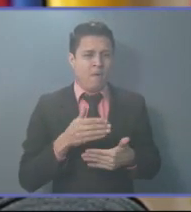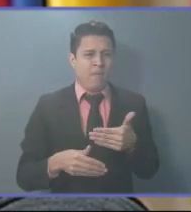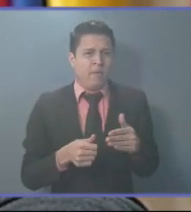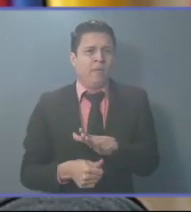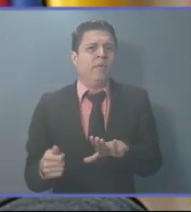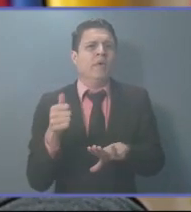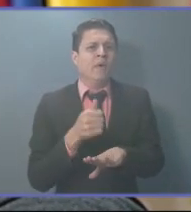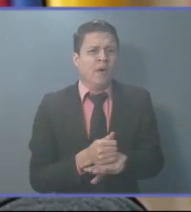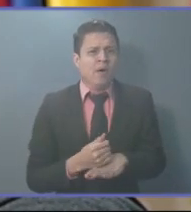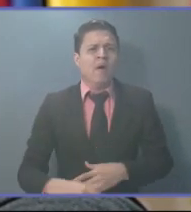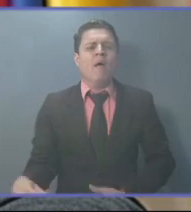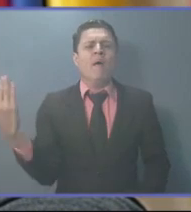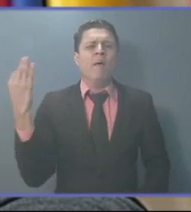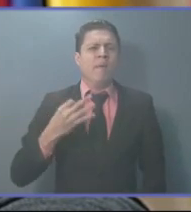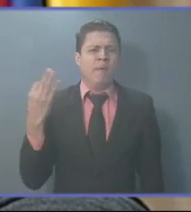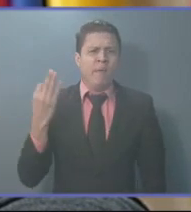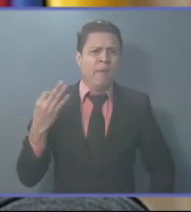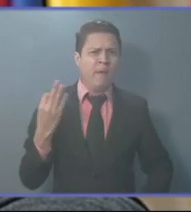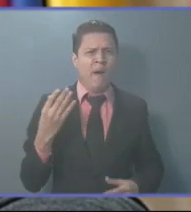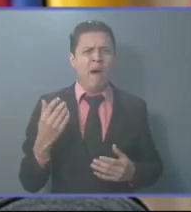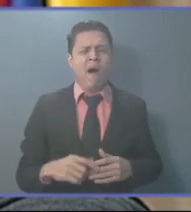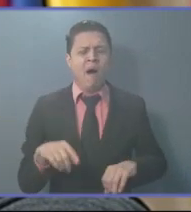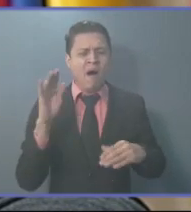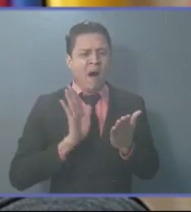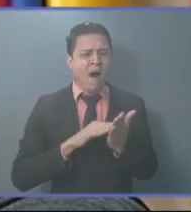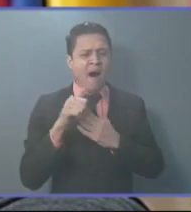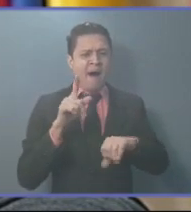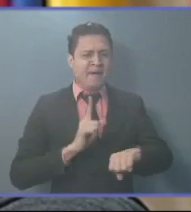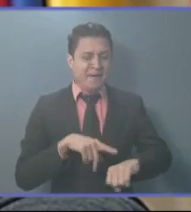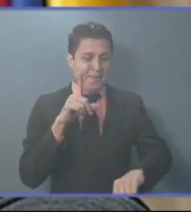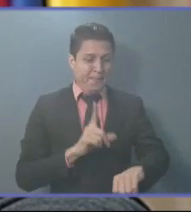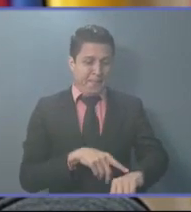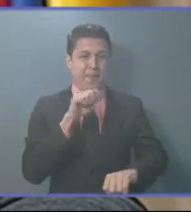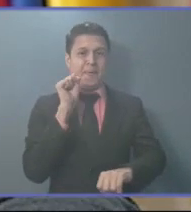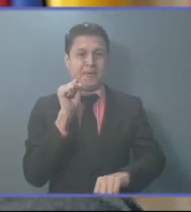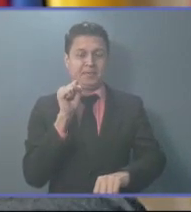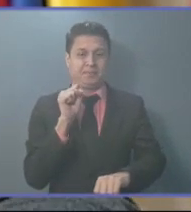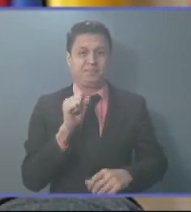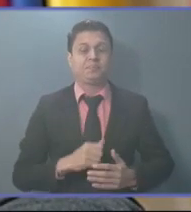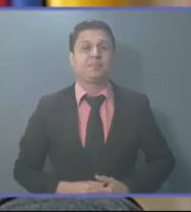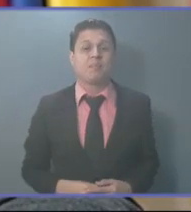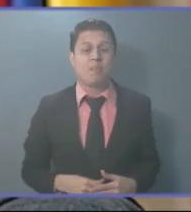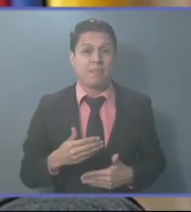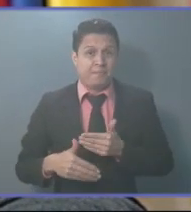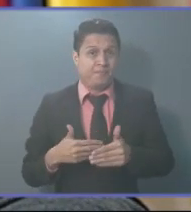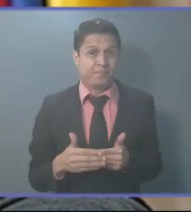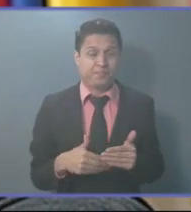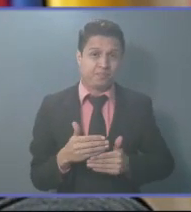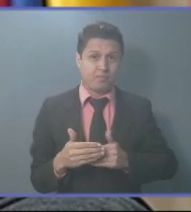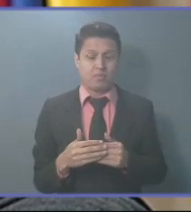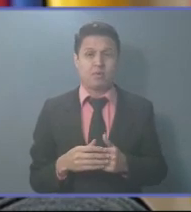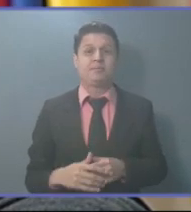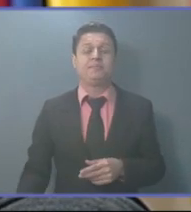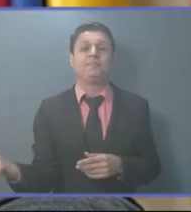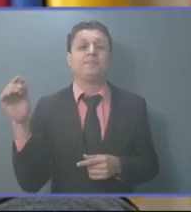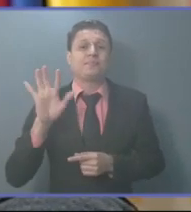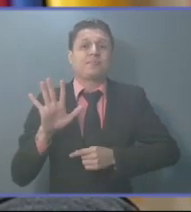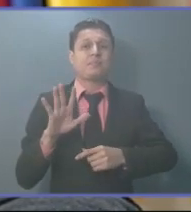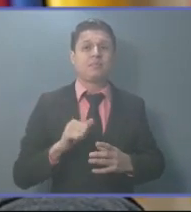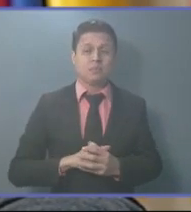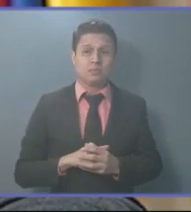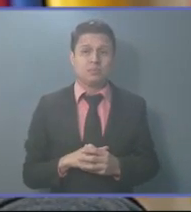es procedente ofrecer los plazos en dichos procesos romanos 5